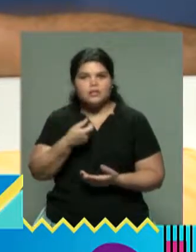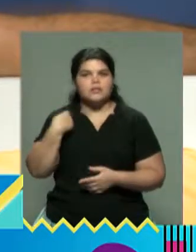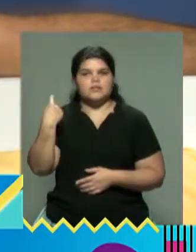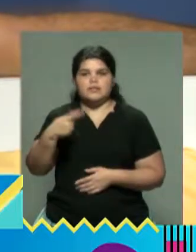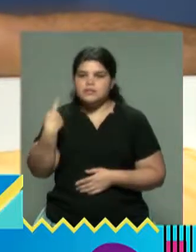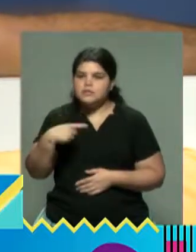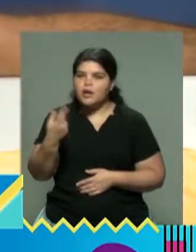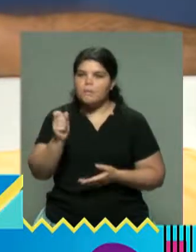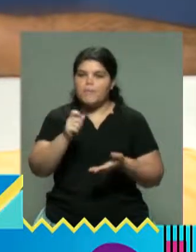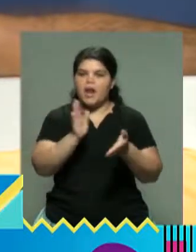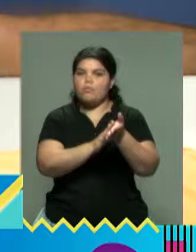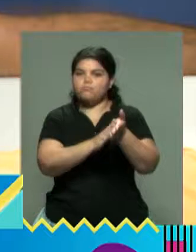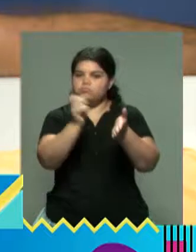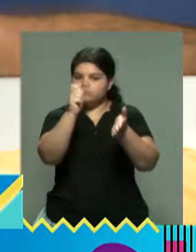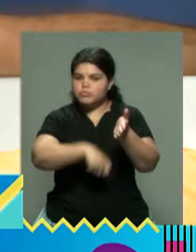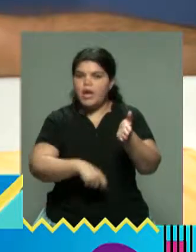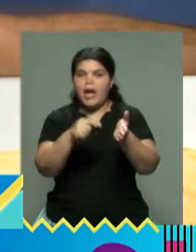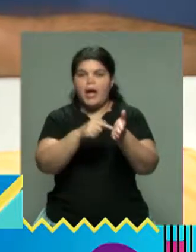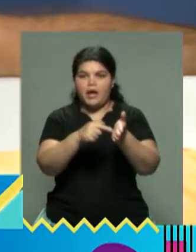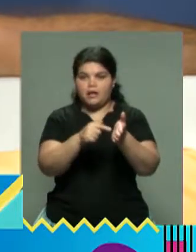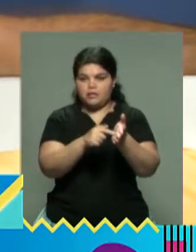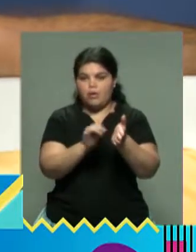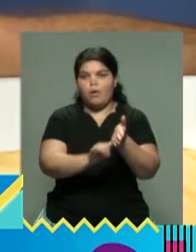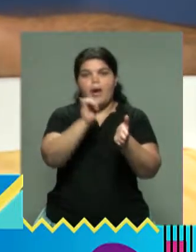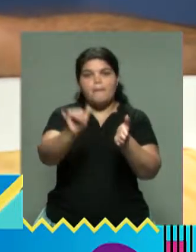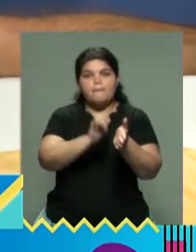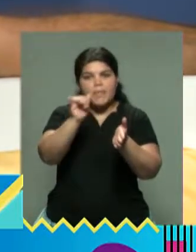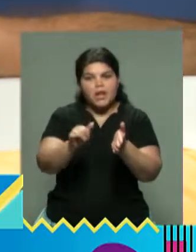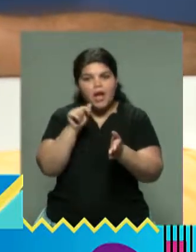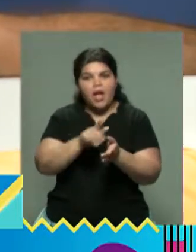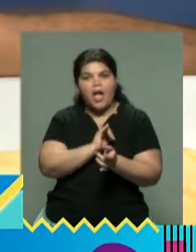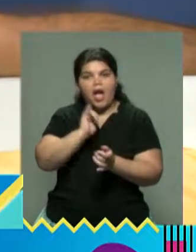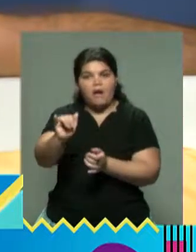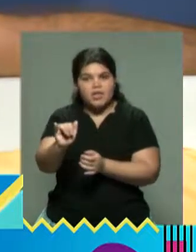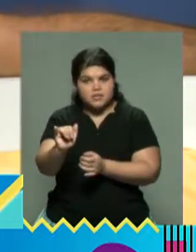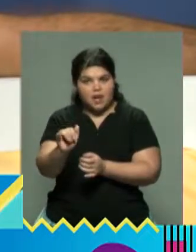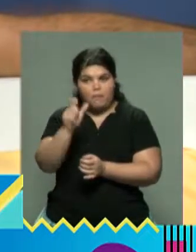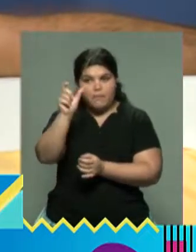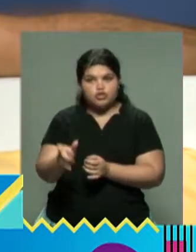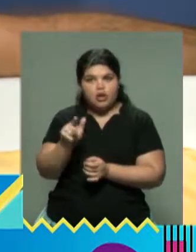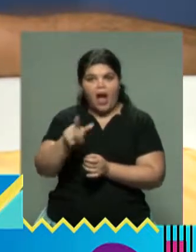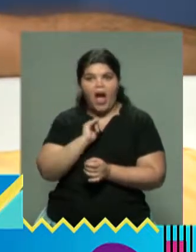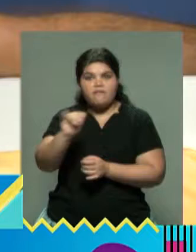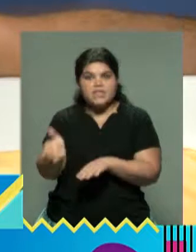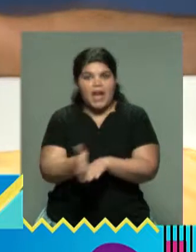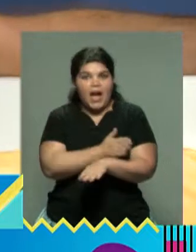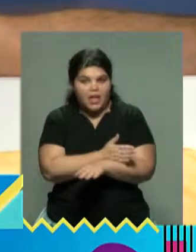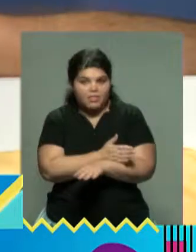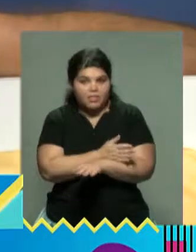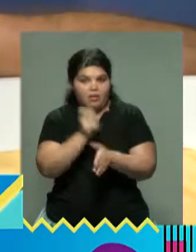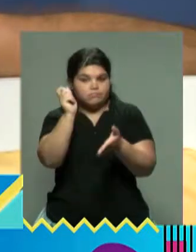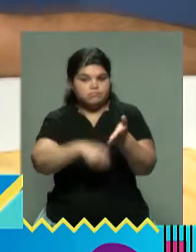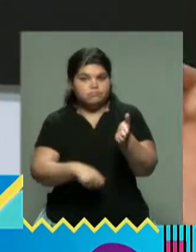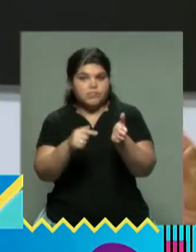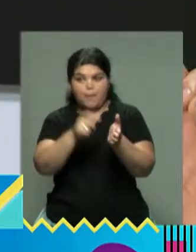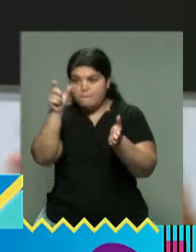un contrato que te esté salvaguardando y diciendo donde vos le anticipaste las cosas que pueden llegar a suceder. Y se anticipa todo. O sea que bueno,